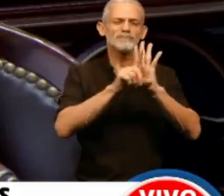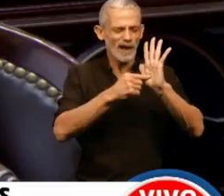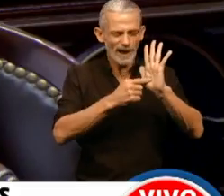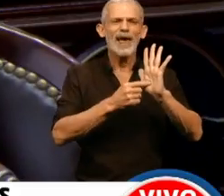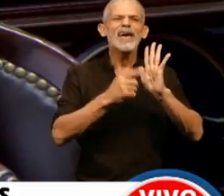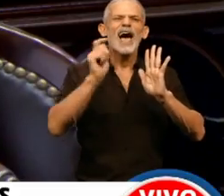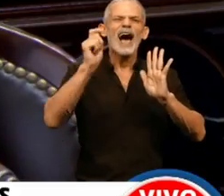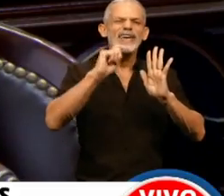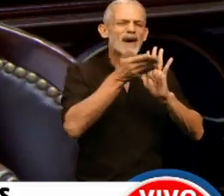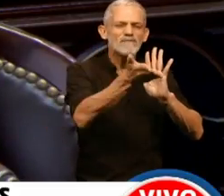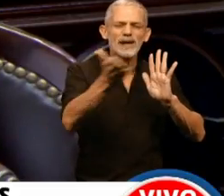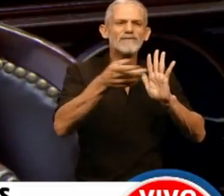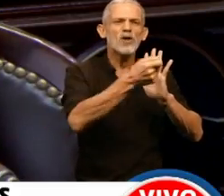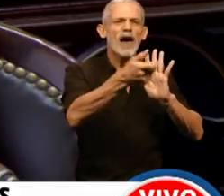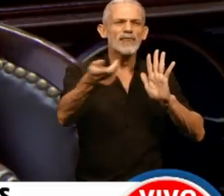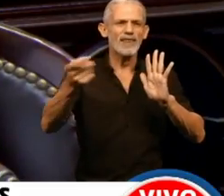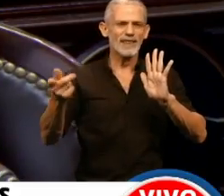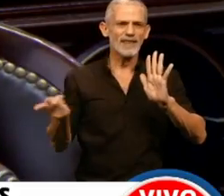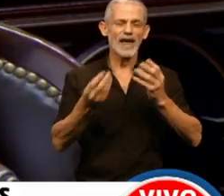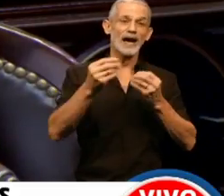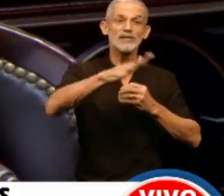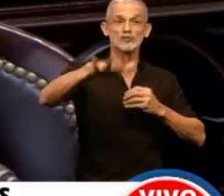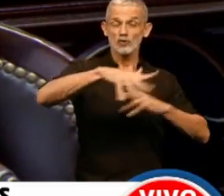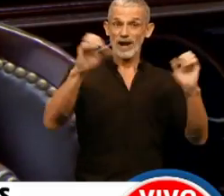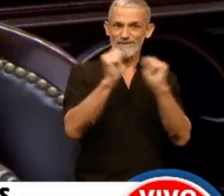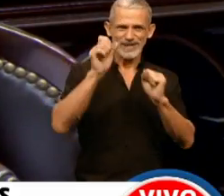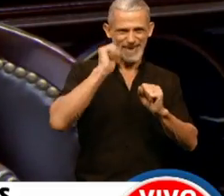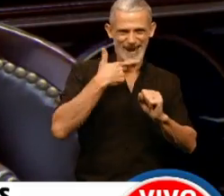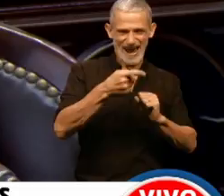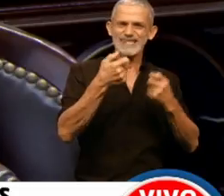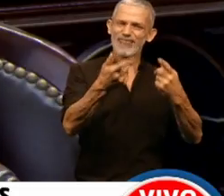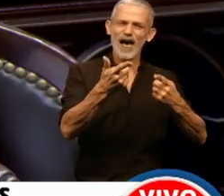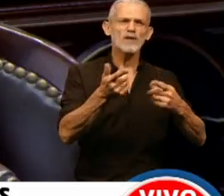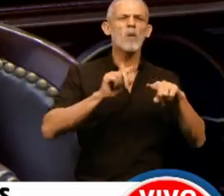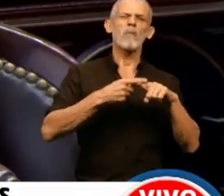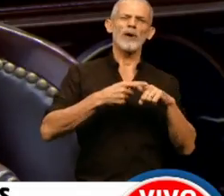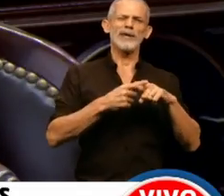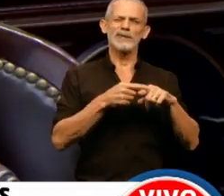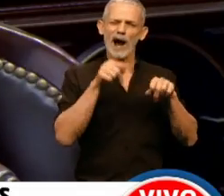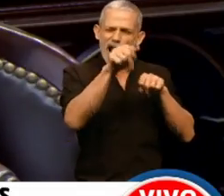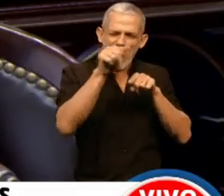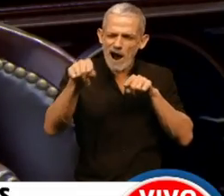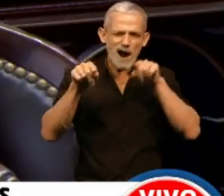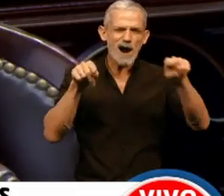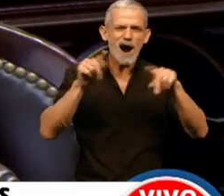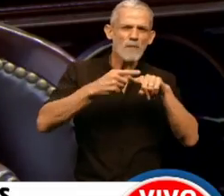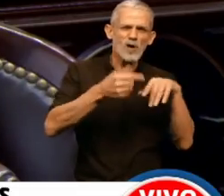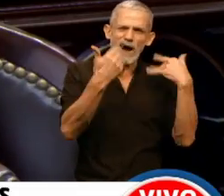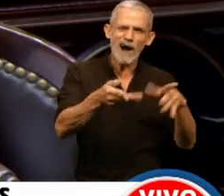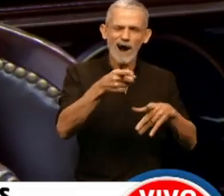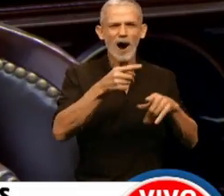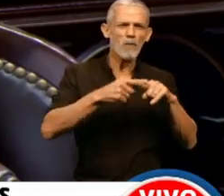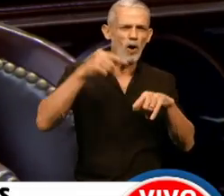por la extensión de la zona fría de gas es política y que beneficia con